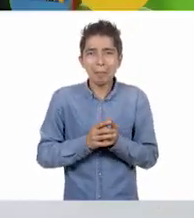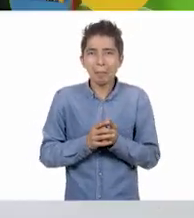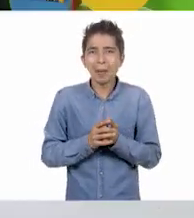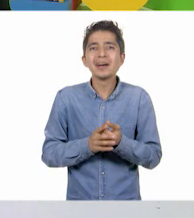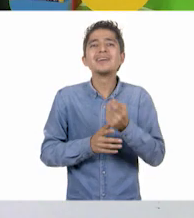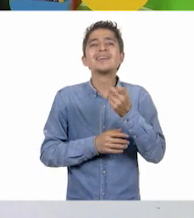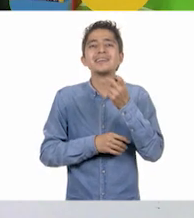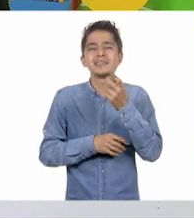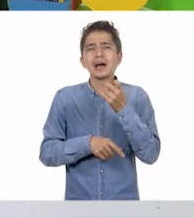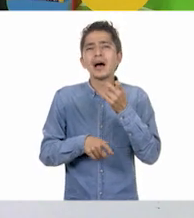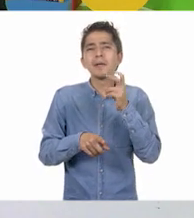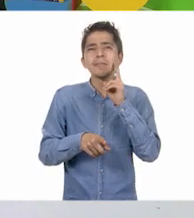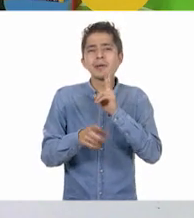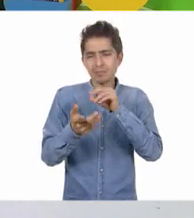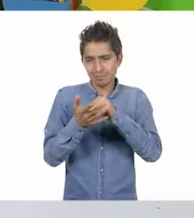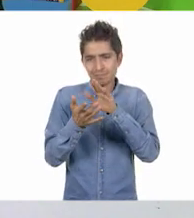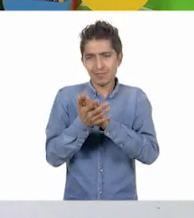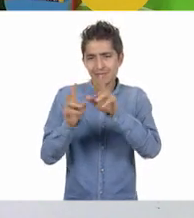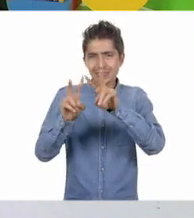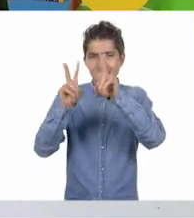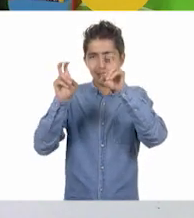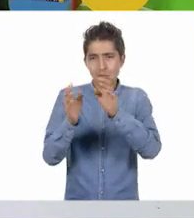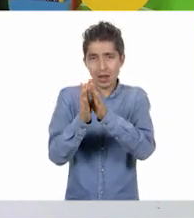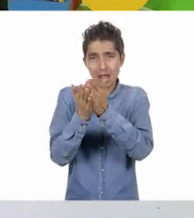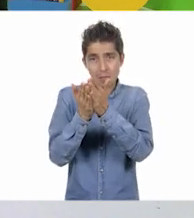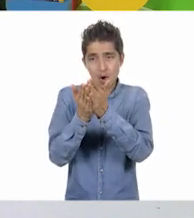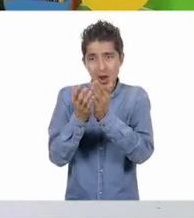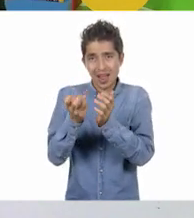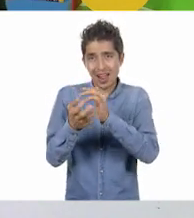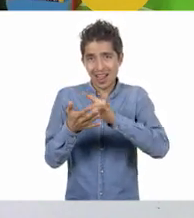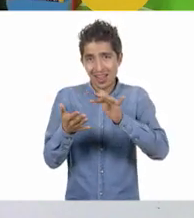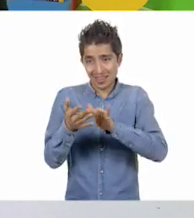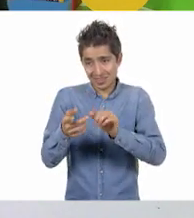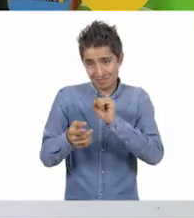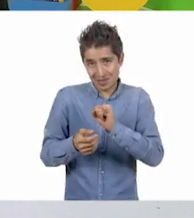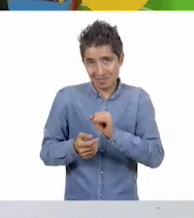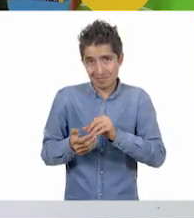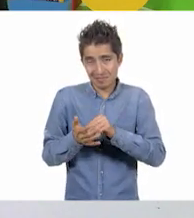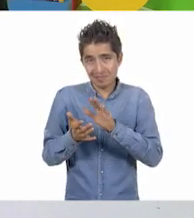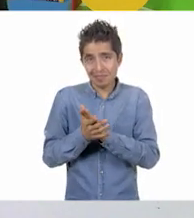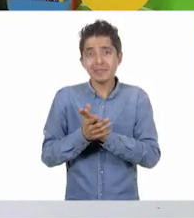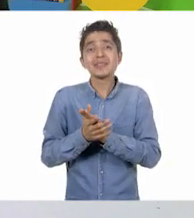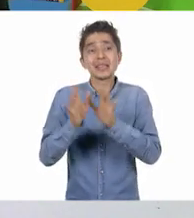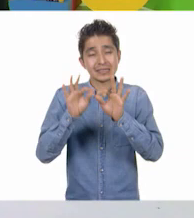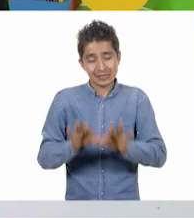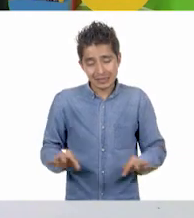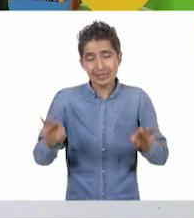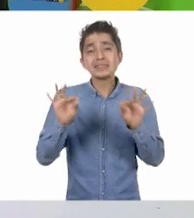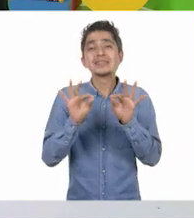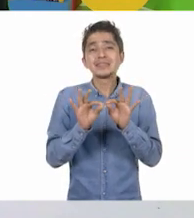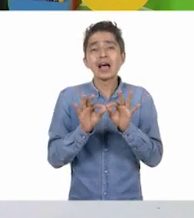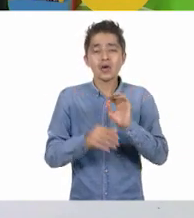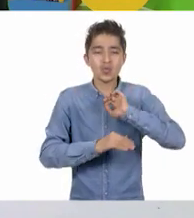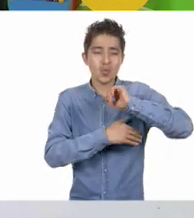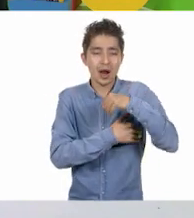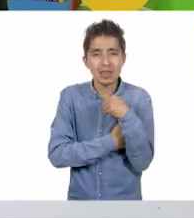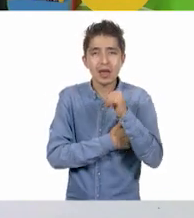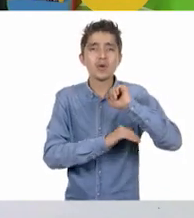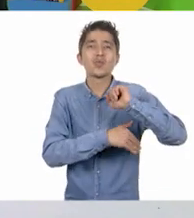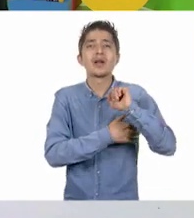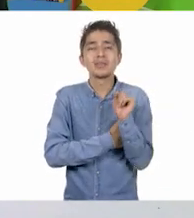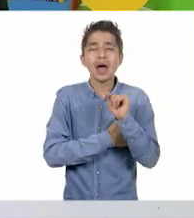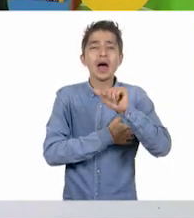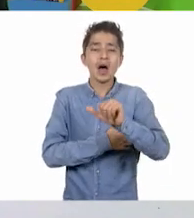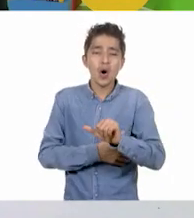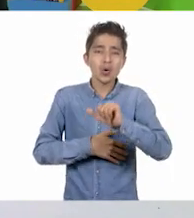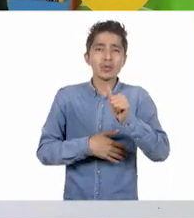¿Les parece si registramos el título del libro que leímos? ¡Sí! Es importante irlos guardando por si en algún otro